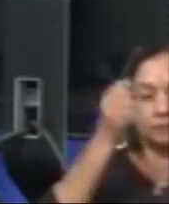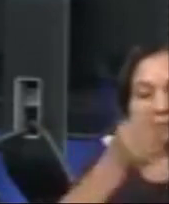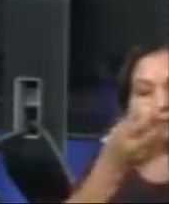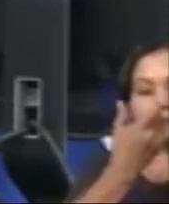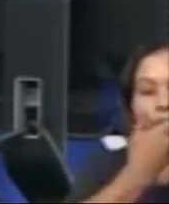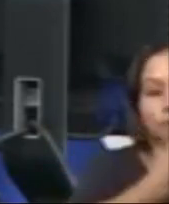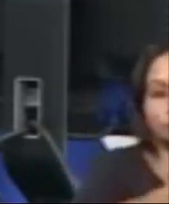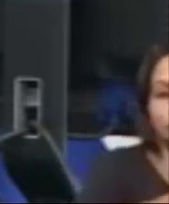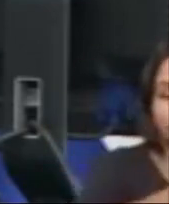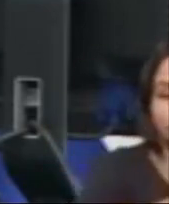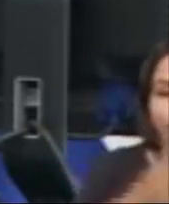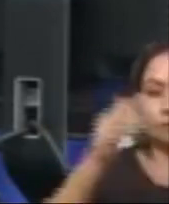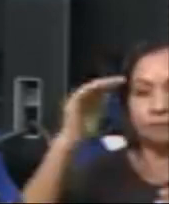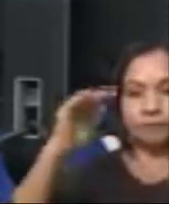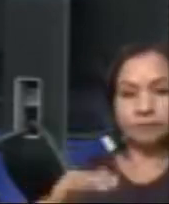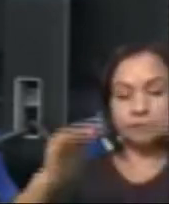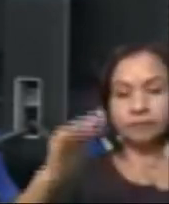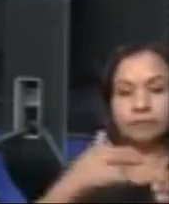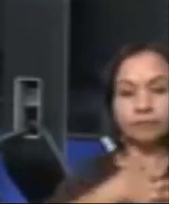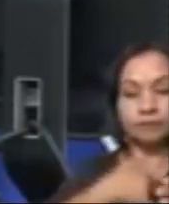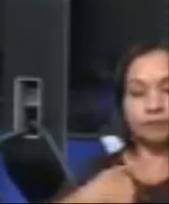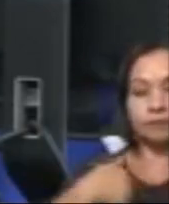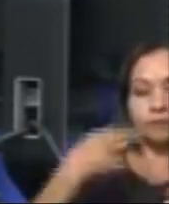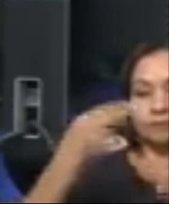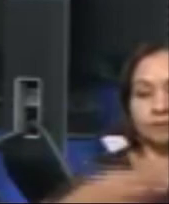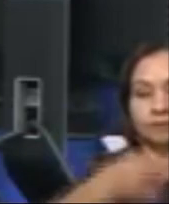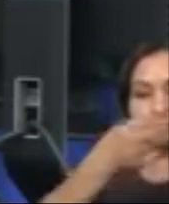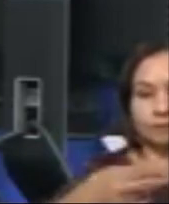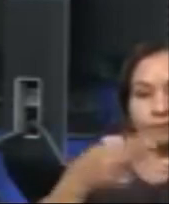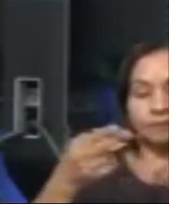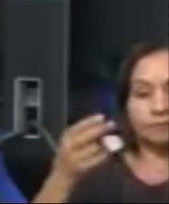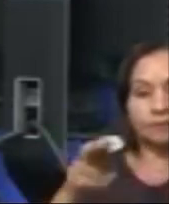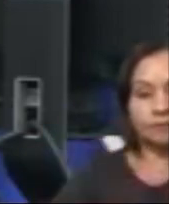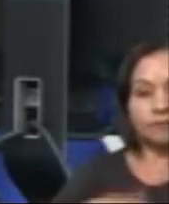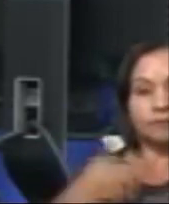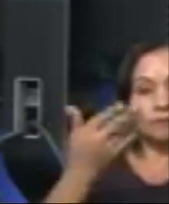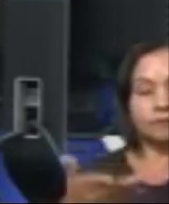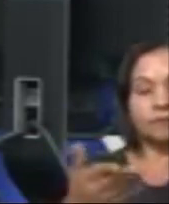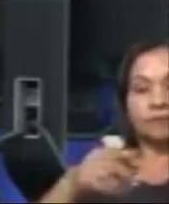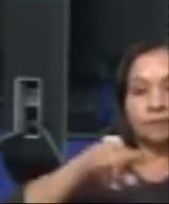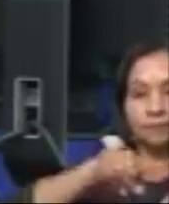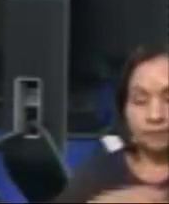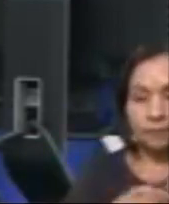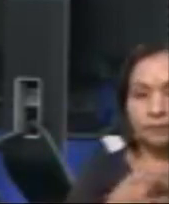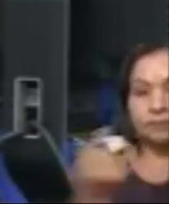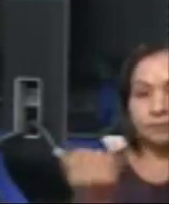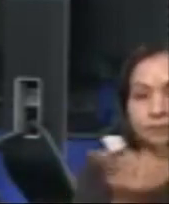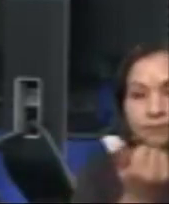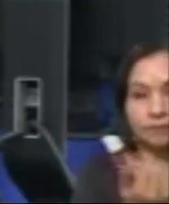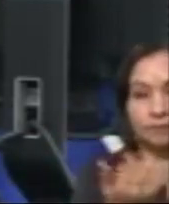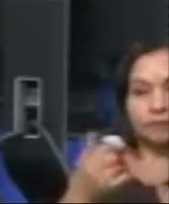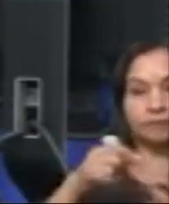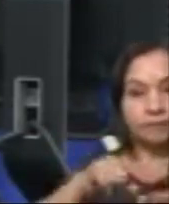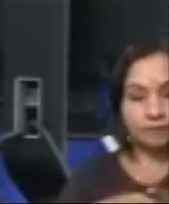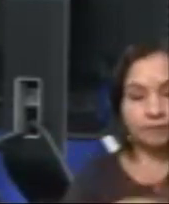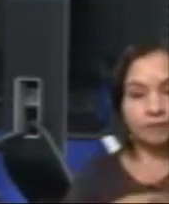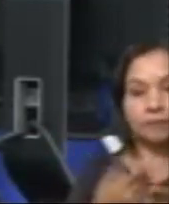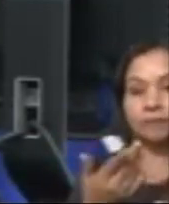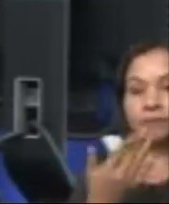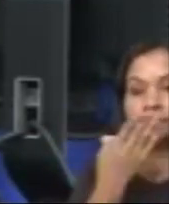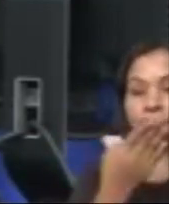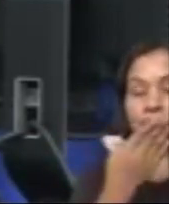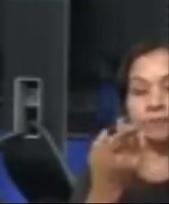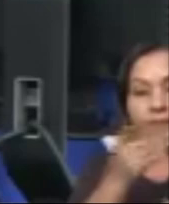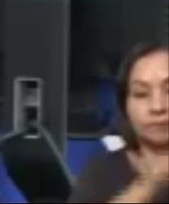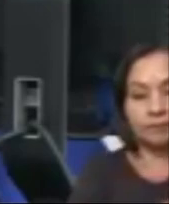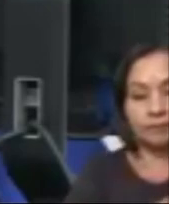egresos, balanza de comprobación de detalles de donaciones, origen, proveniencias y beneficiario